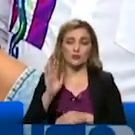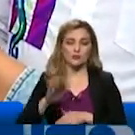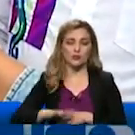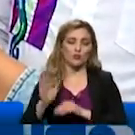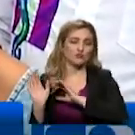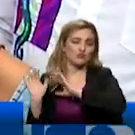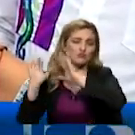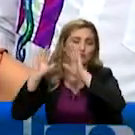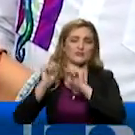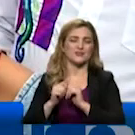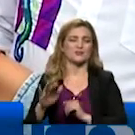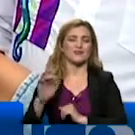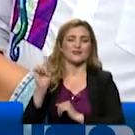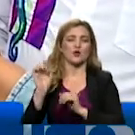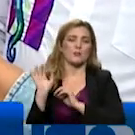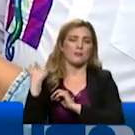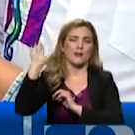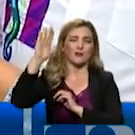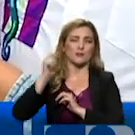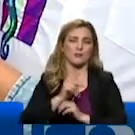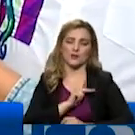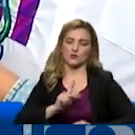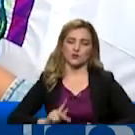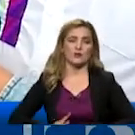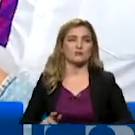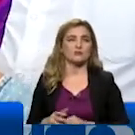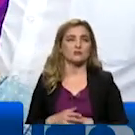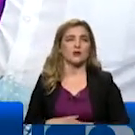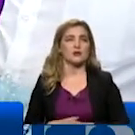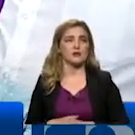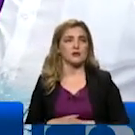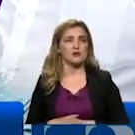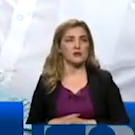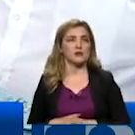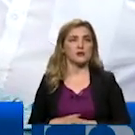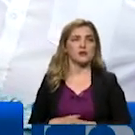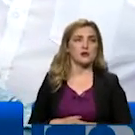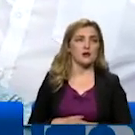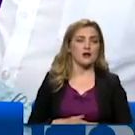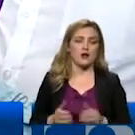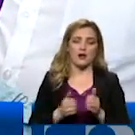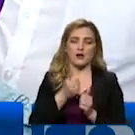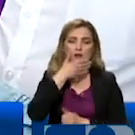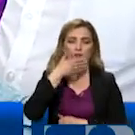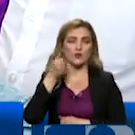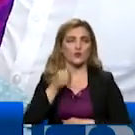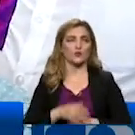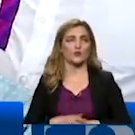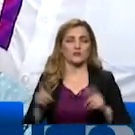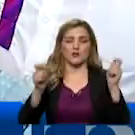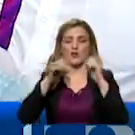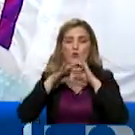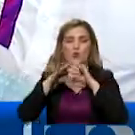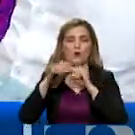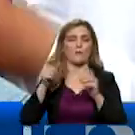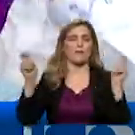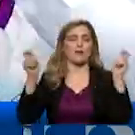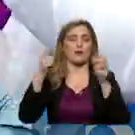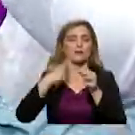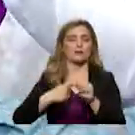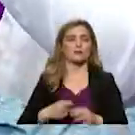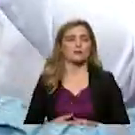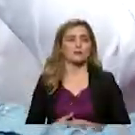lo tomo de manera personal y vamos nosotros a sacar nuestro mejor equipo. ¡Viva Guaranda, viva Quito!